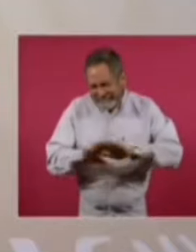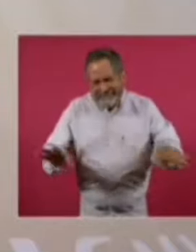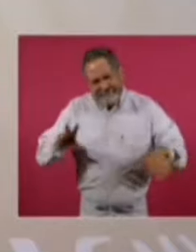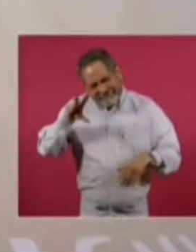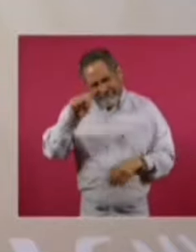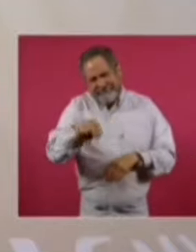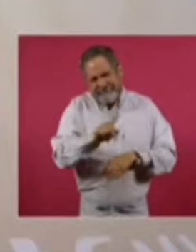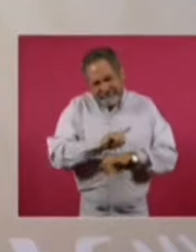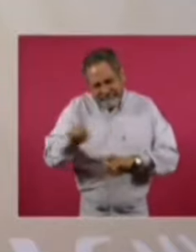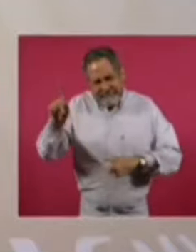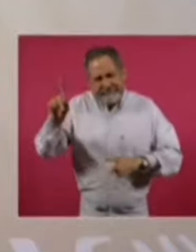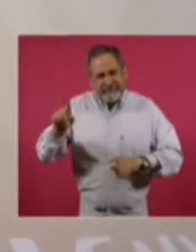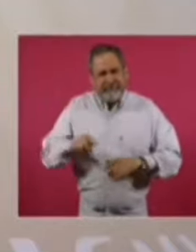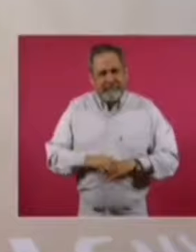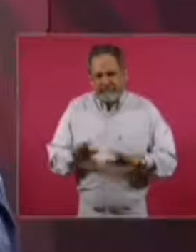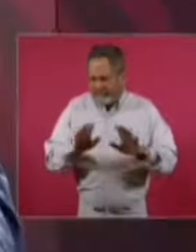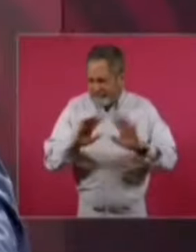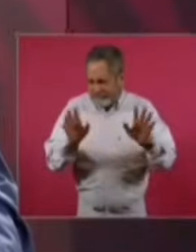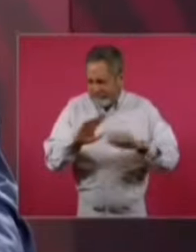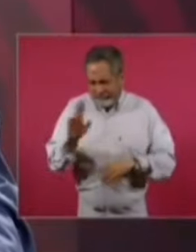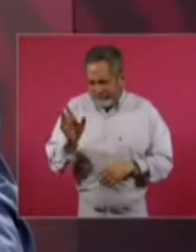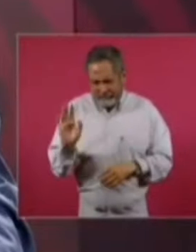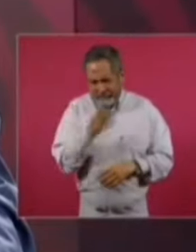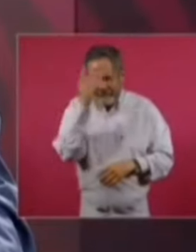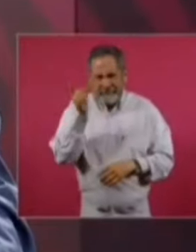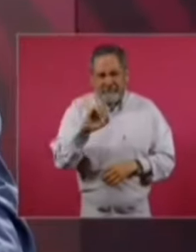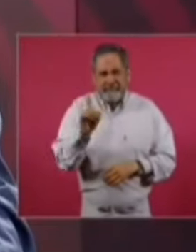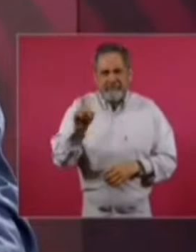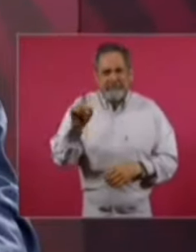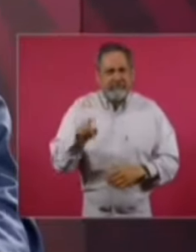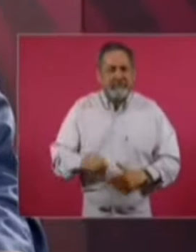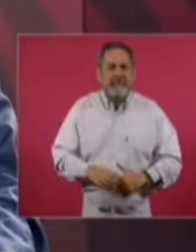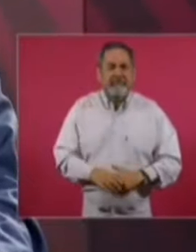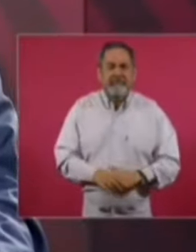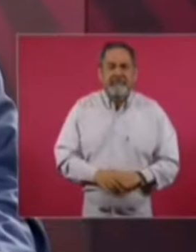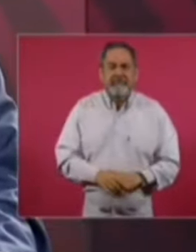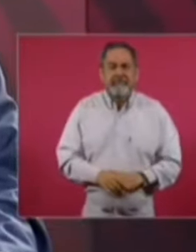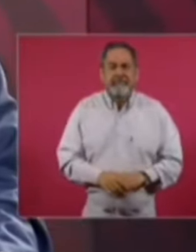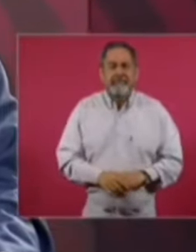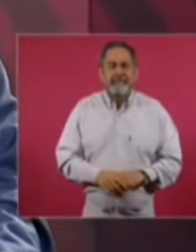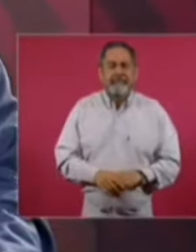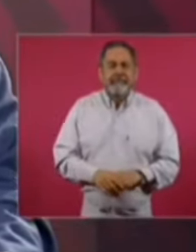No, no, no, no, no, no, no.